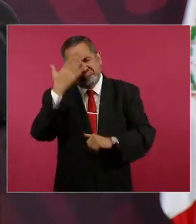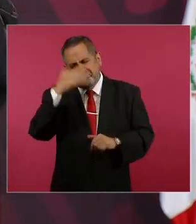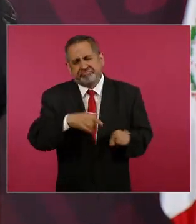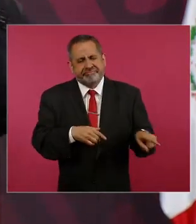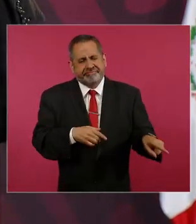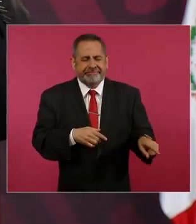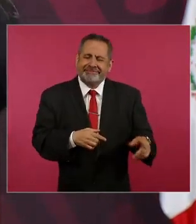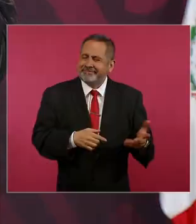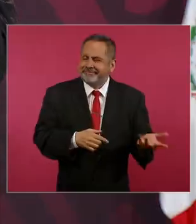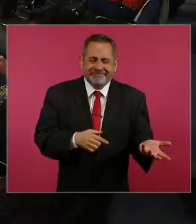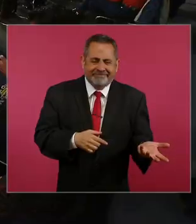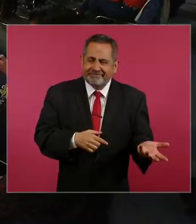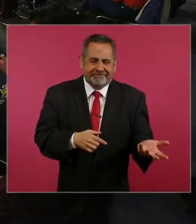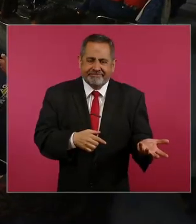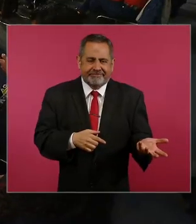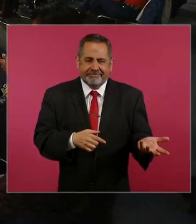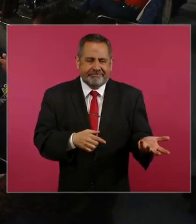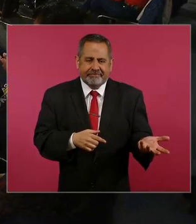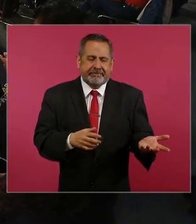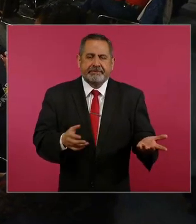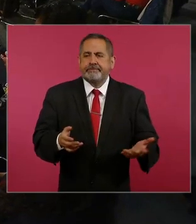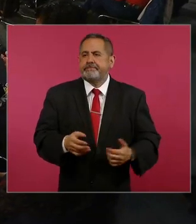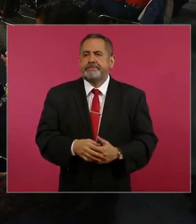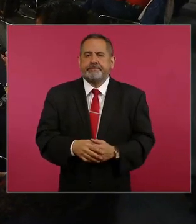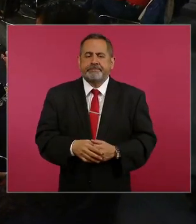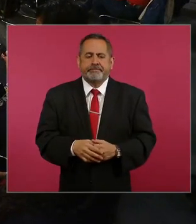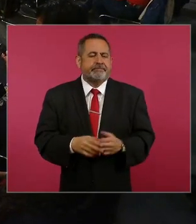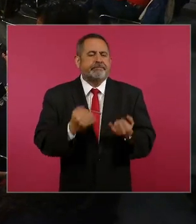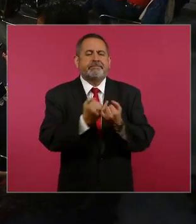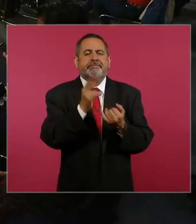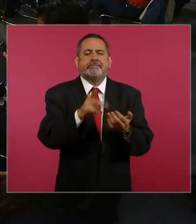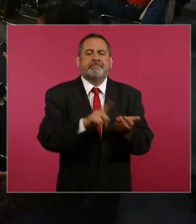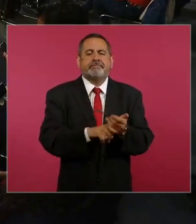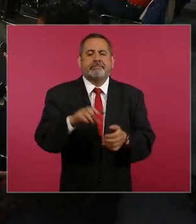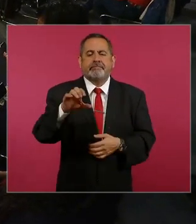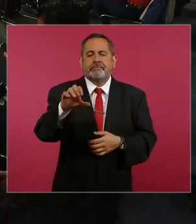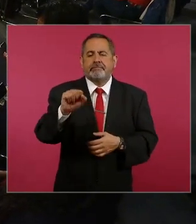Es así como Castañeda,